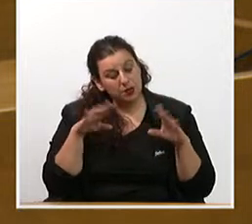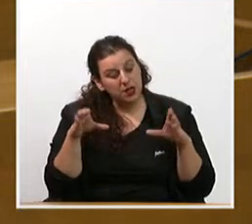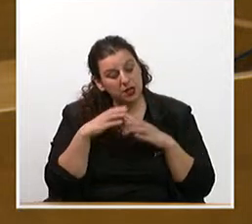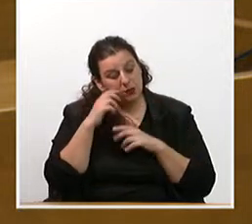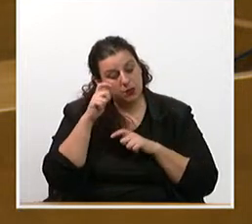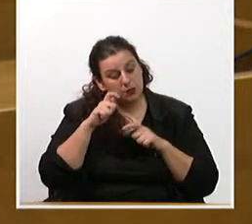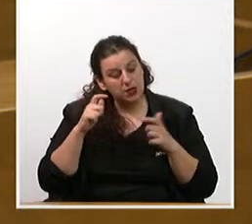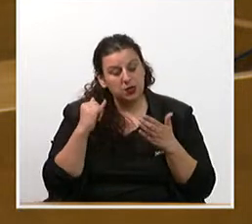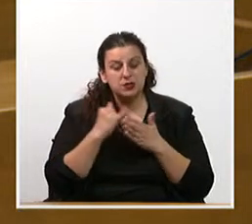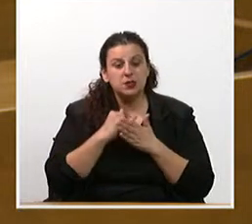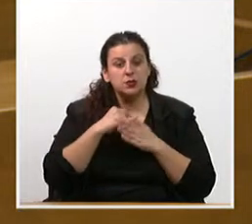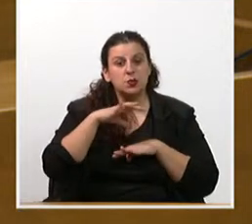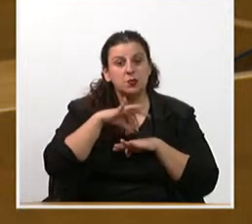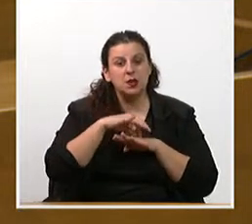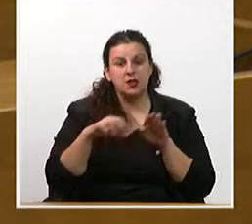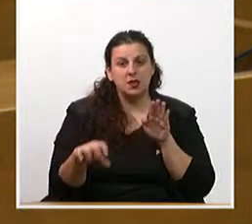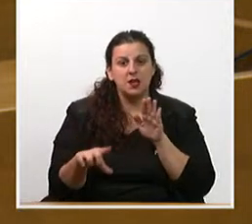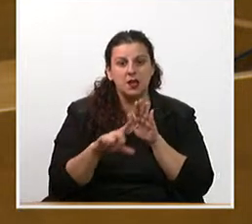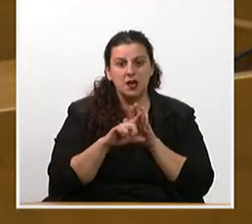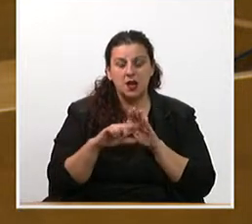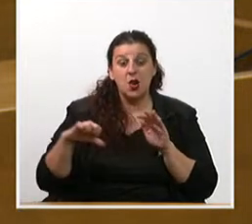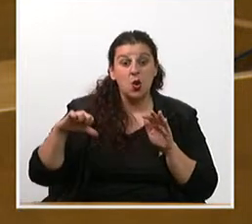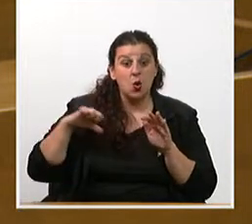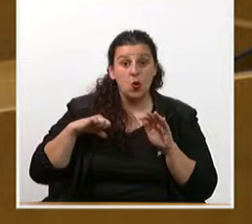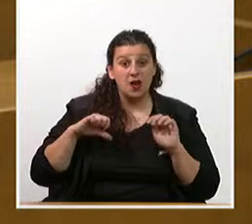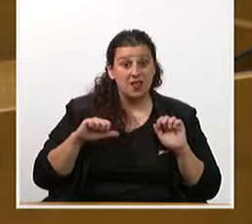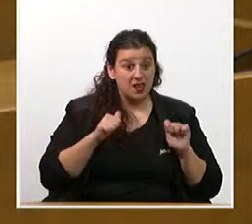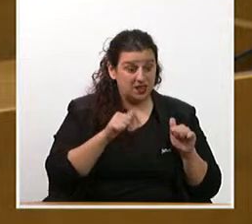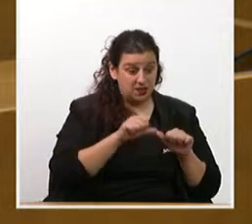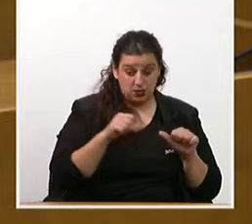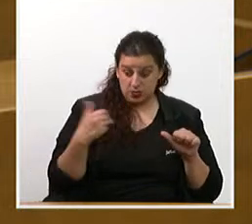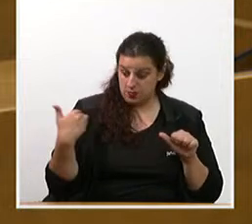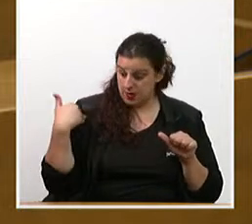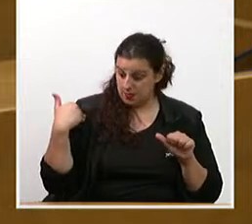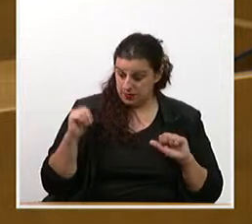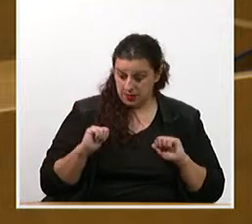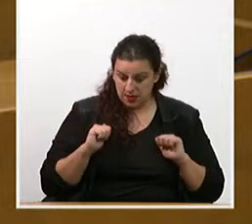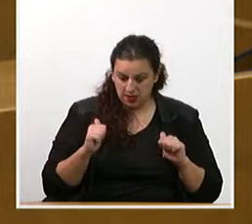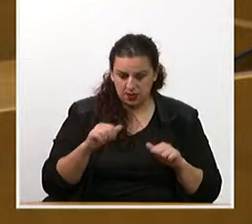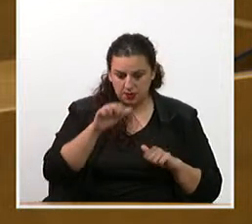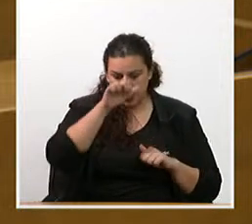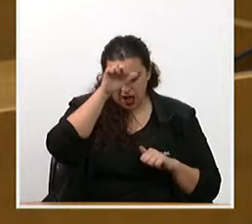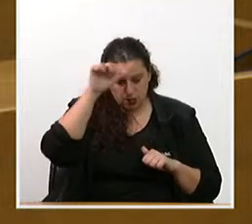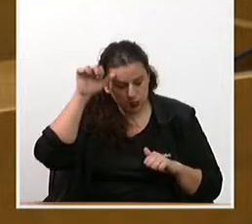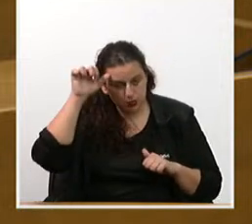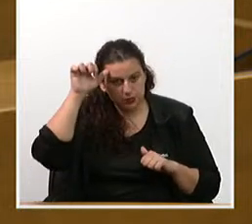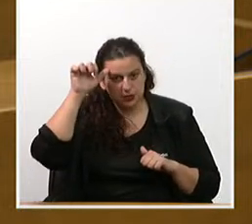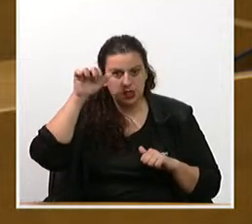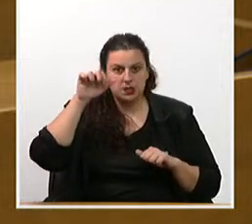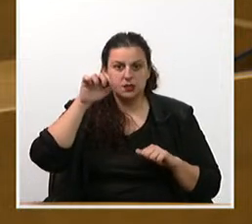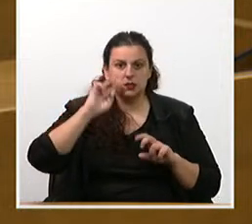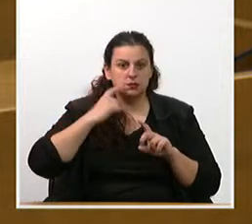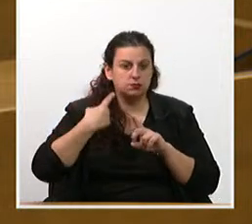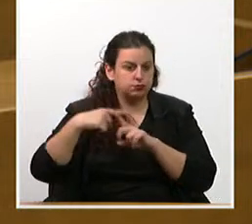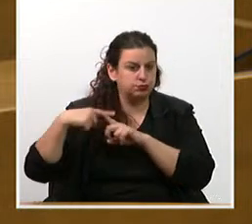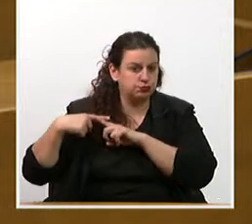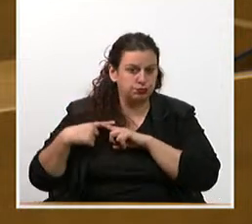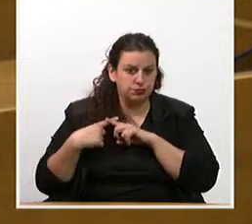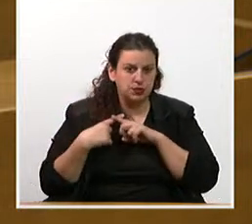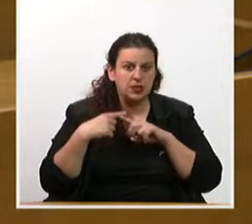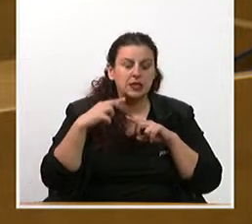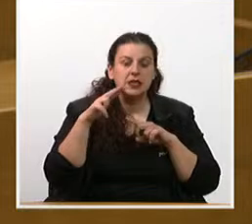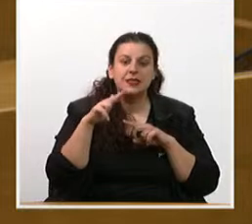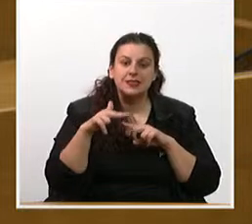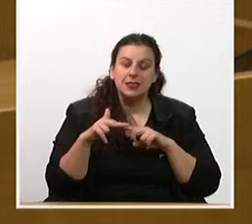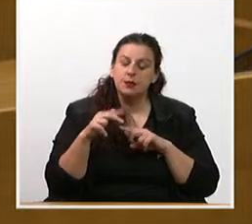instituto de Medicina legal que ha estado de guardia desde el inicio de la catástrofe para realizar las autopsias pertinentes También